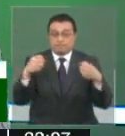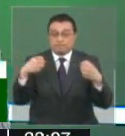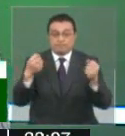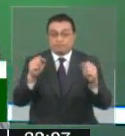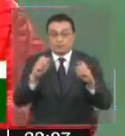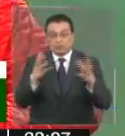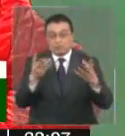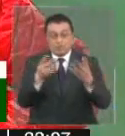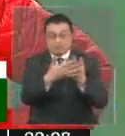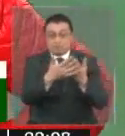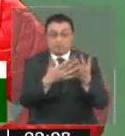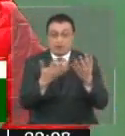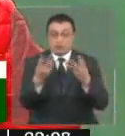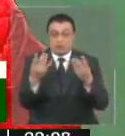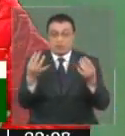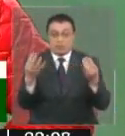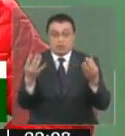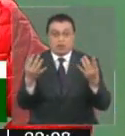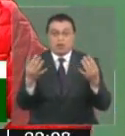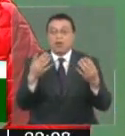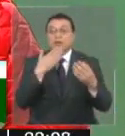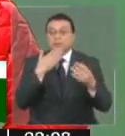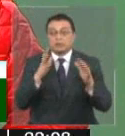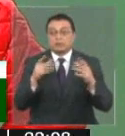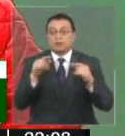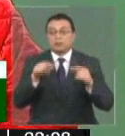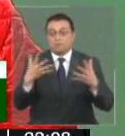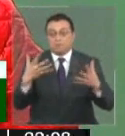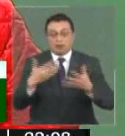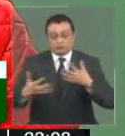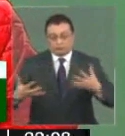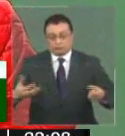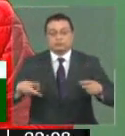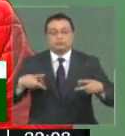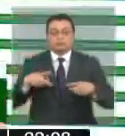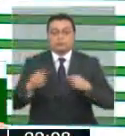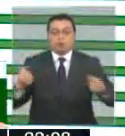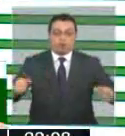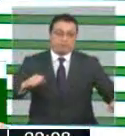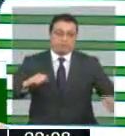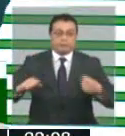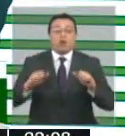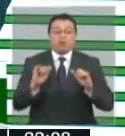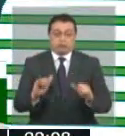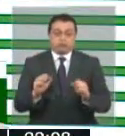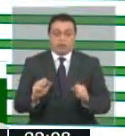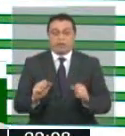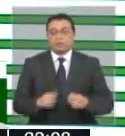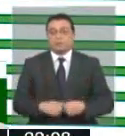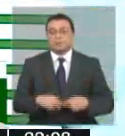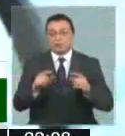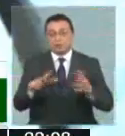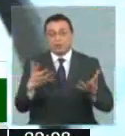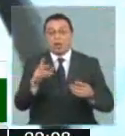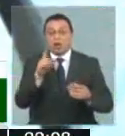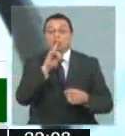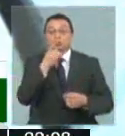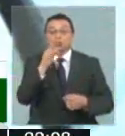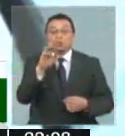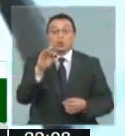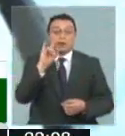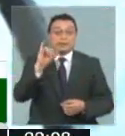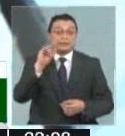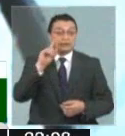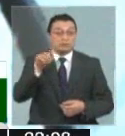ni las manos ni los dedos, pero sí quedé con movilidad en mis brazos. Uh-huh. Sí. Y te vamos a preguntar tu diagnóstico del turismo, porque has hecho y